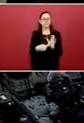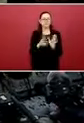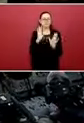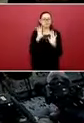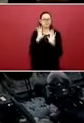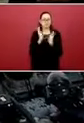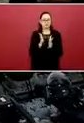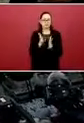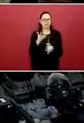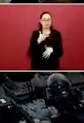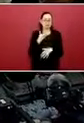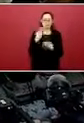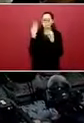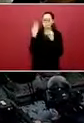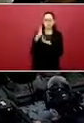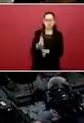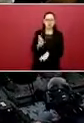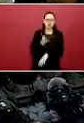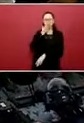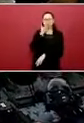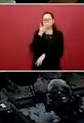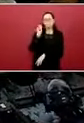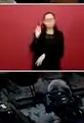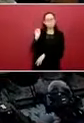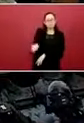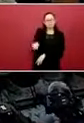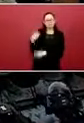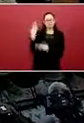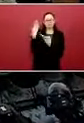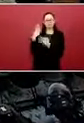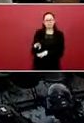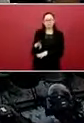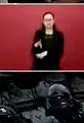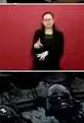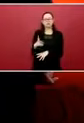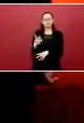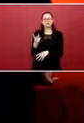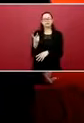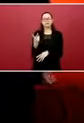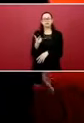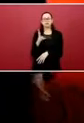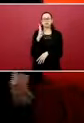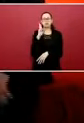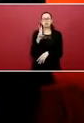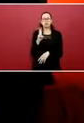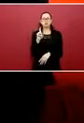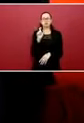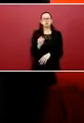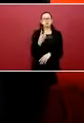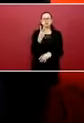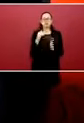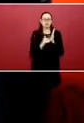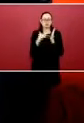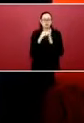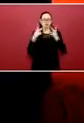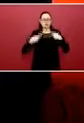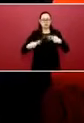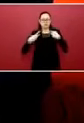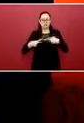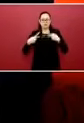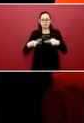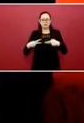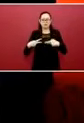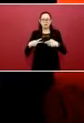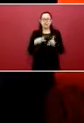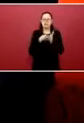una tarjeta de banco donde se deposita. Son 2.3 millones de derechohabientes, como vamos a denominar de ahora